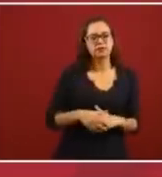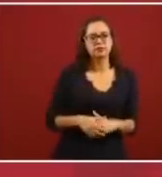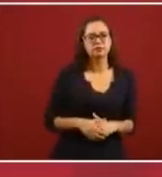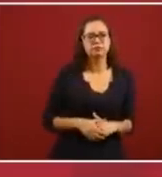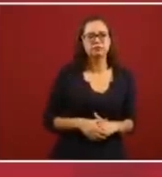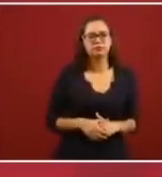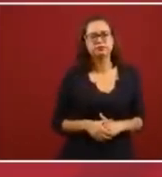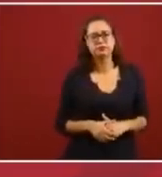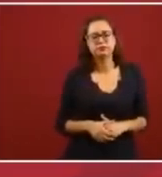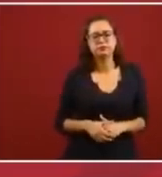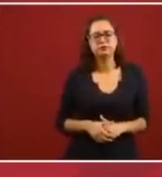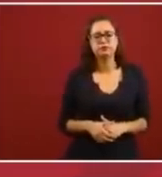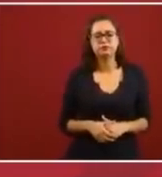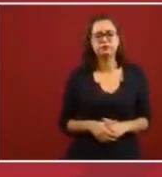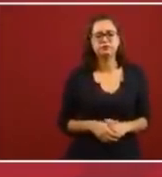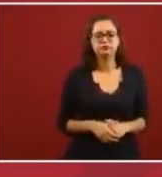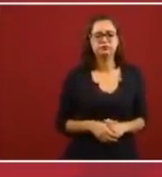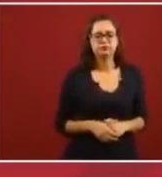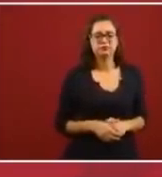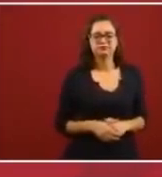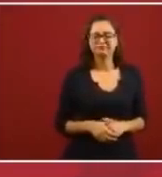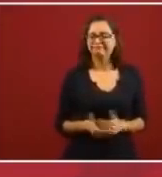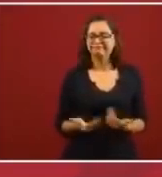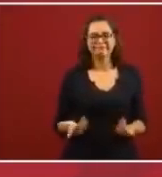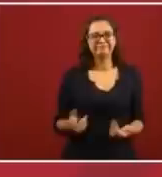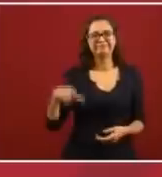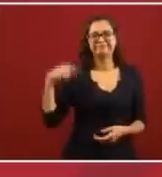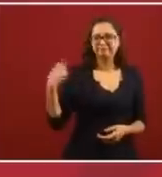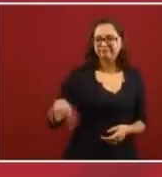y que ese indigenismo tenía que